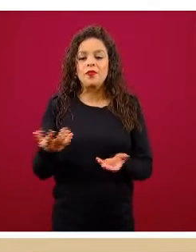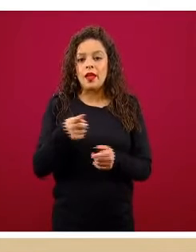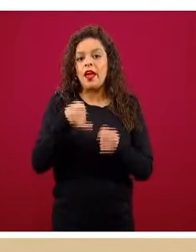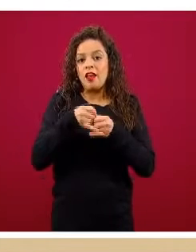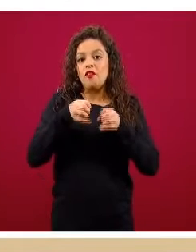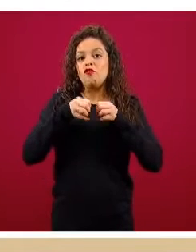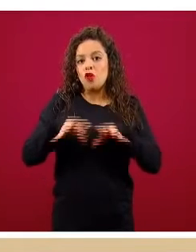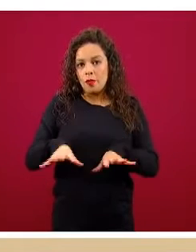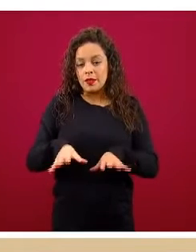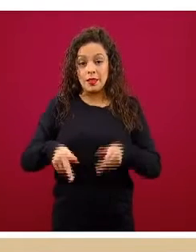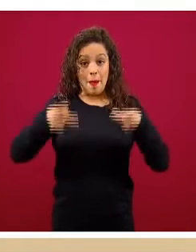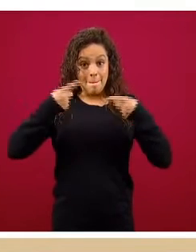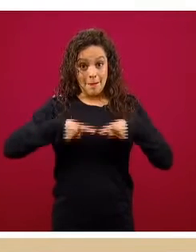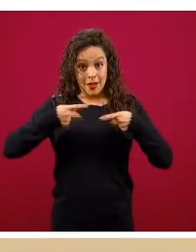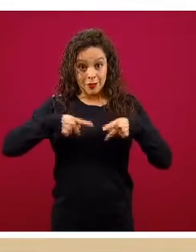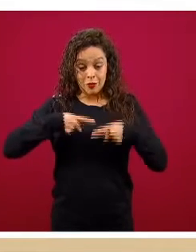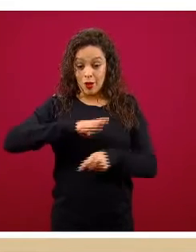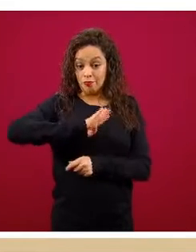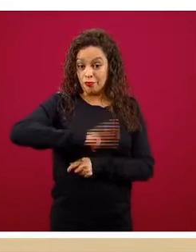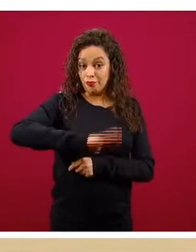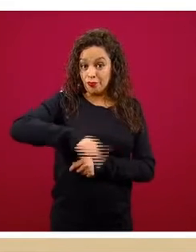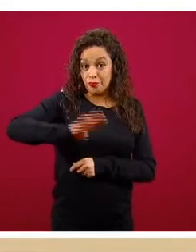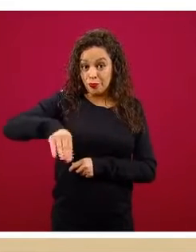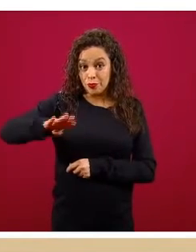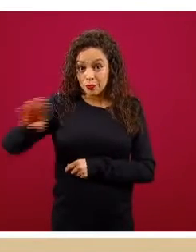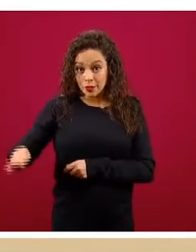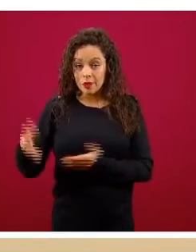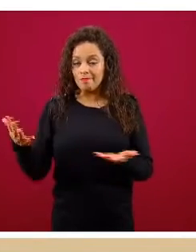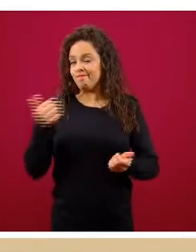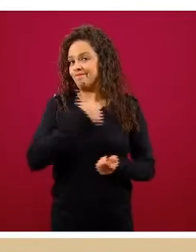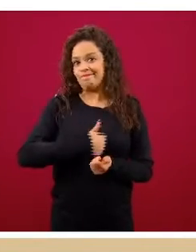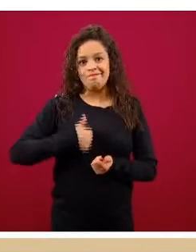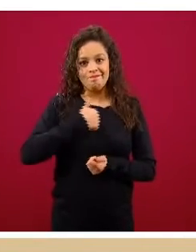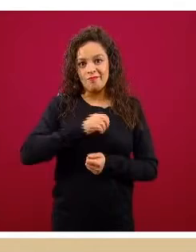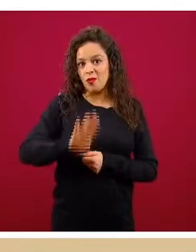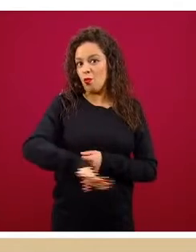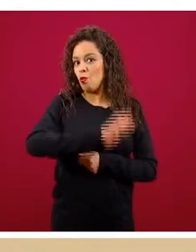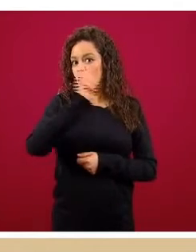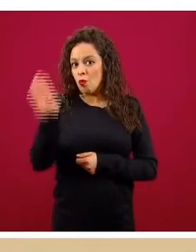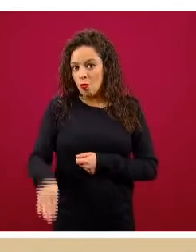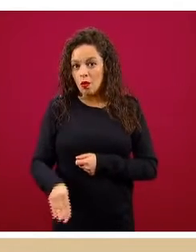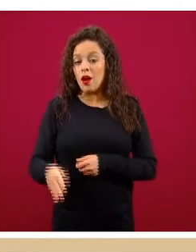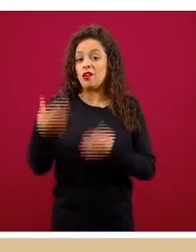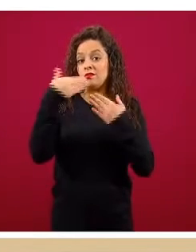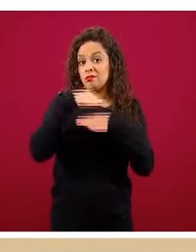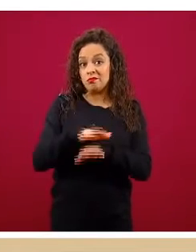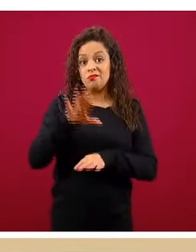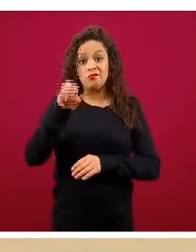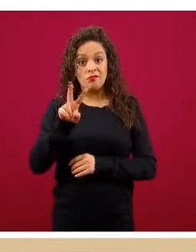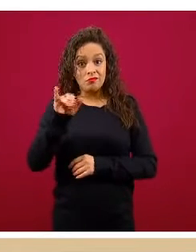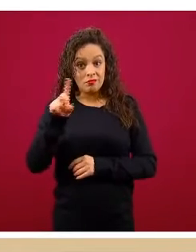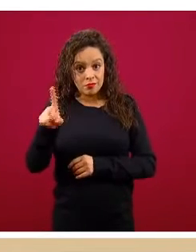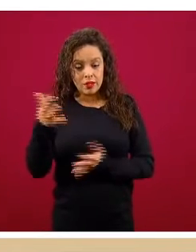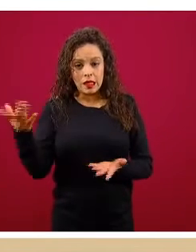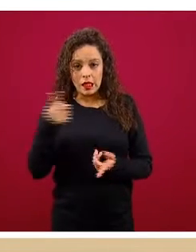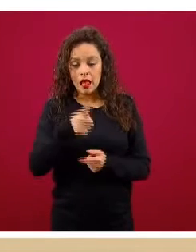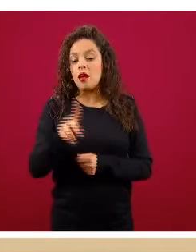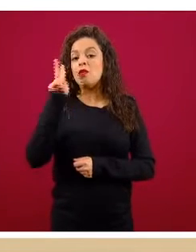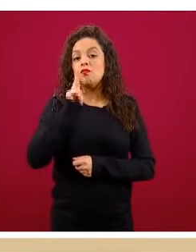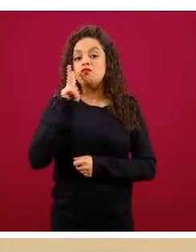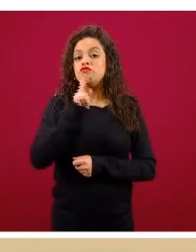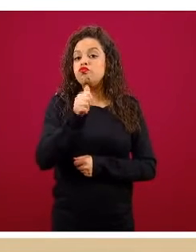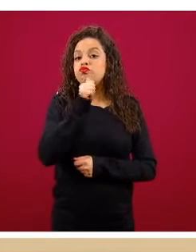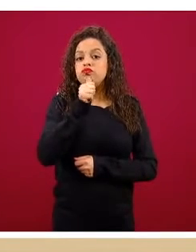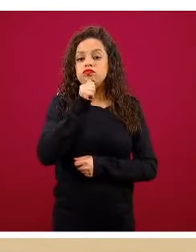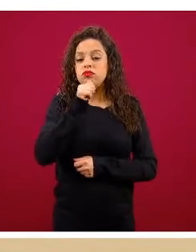aquellas personas que fallecen, desafortunadamente fallecen por COVID, que no se puede demostrar por laboratorio. Y